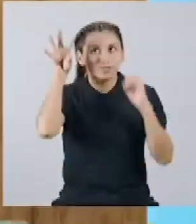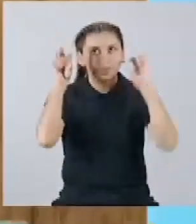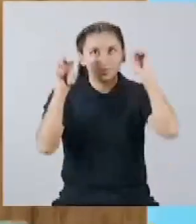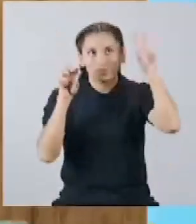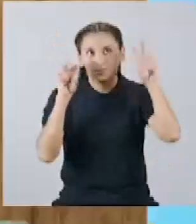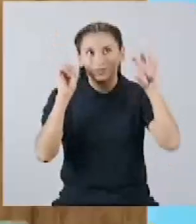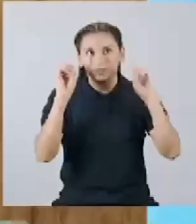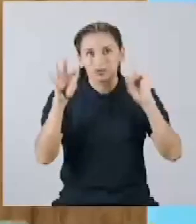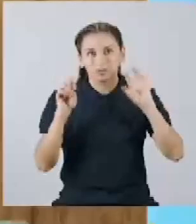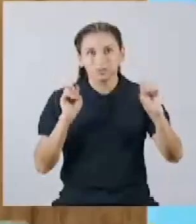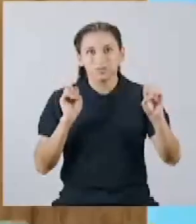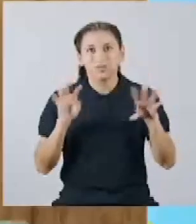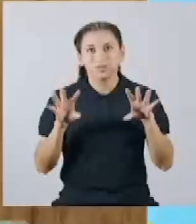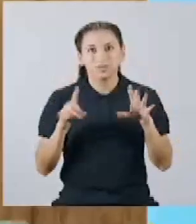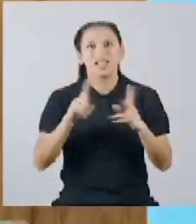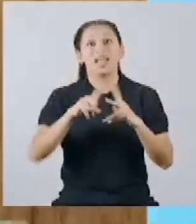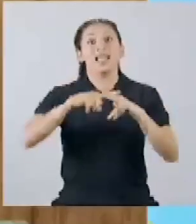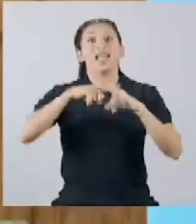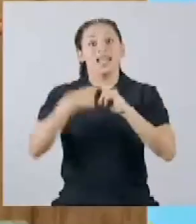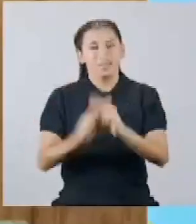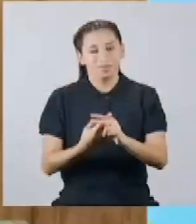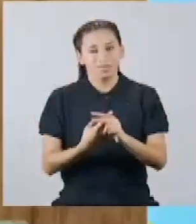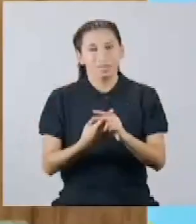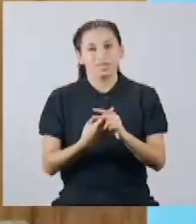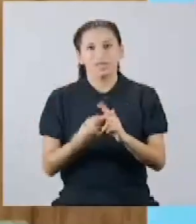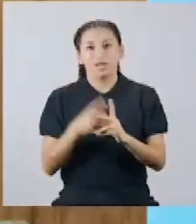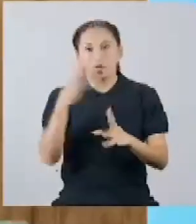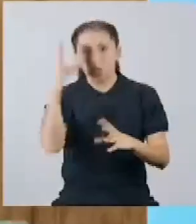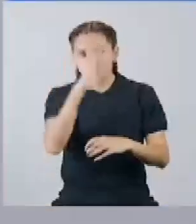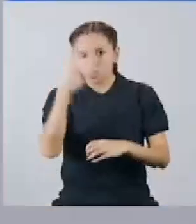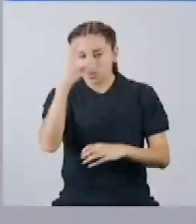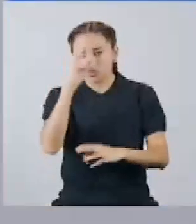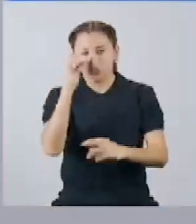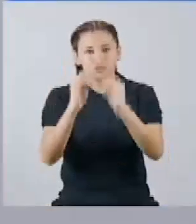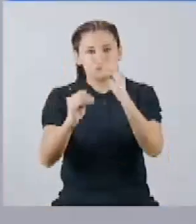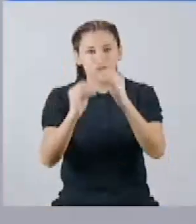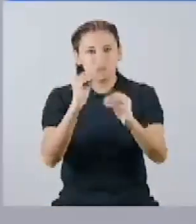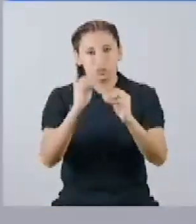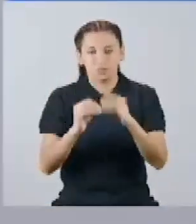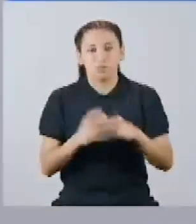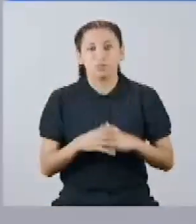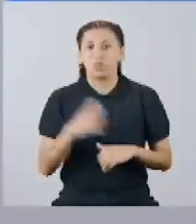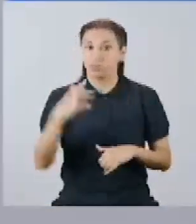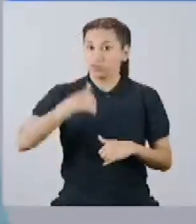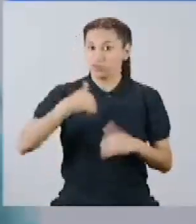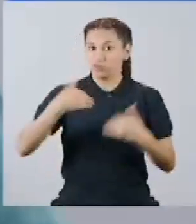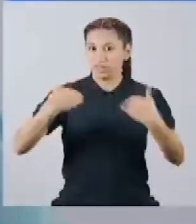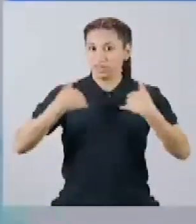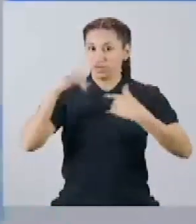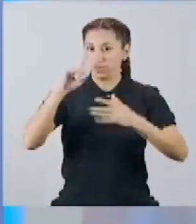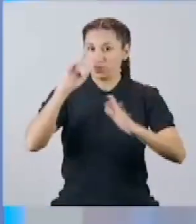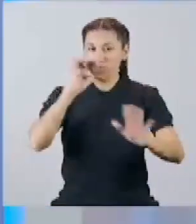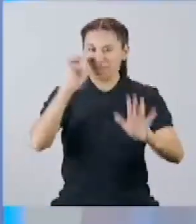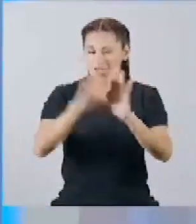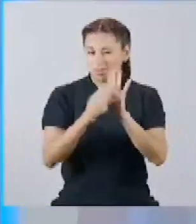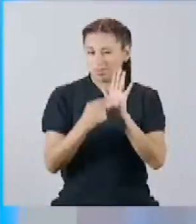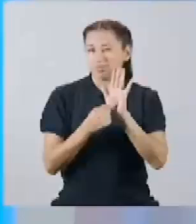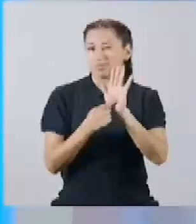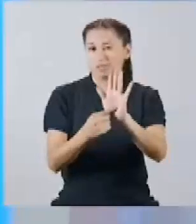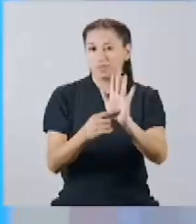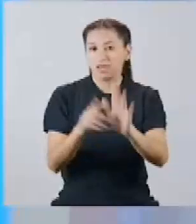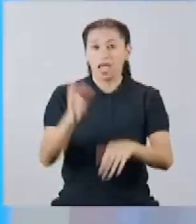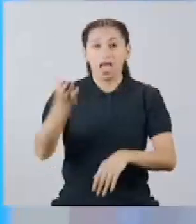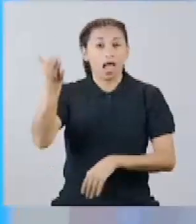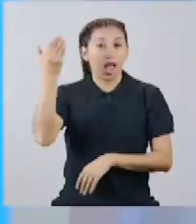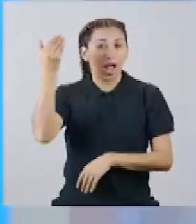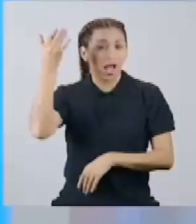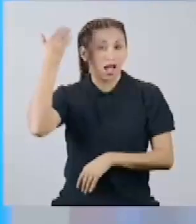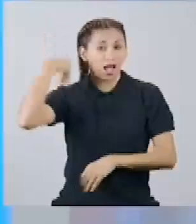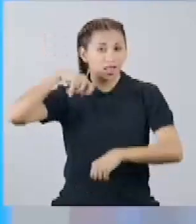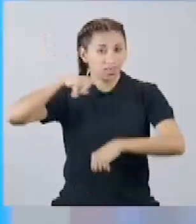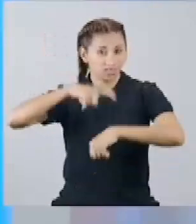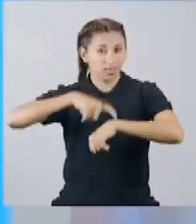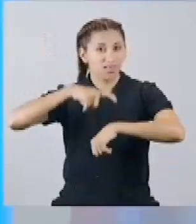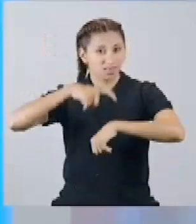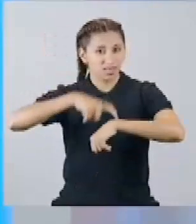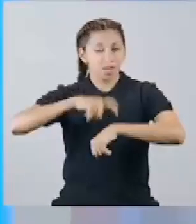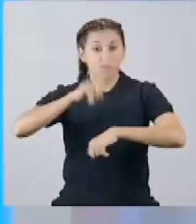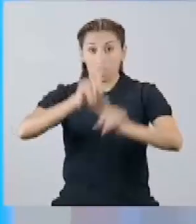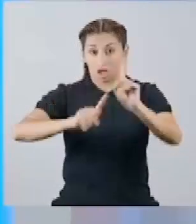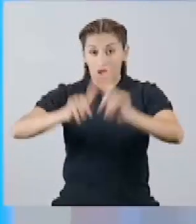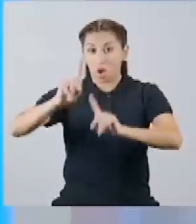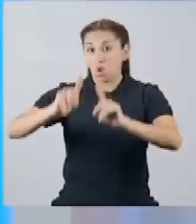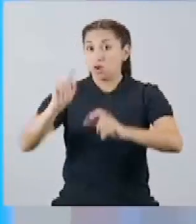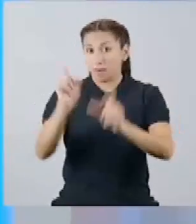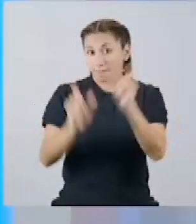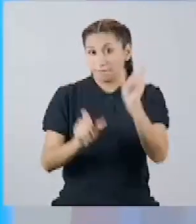cuales empezaremos a generar soluciones. Yo tengo un ejemplo. Hace mucho tiempo, algunas